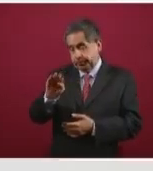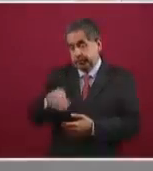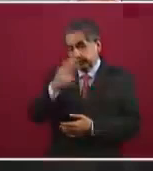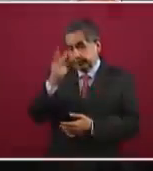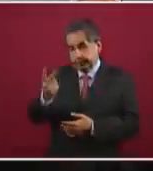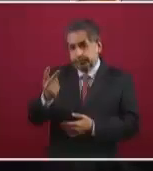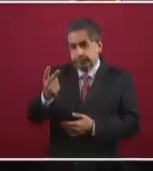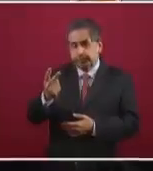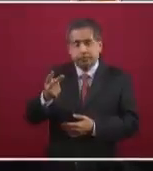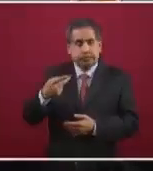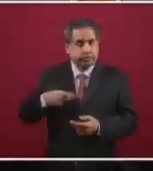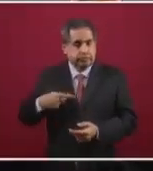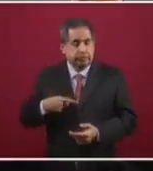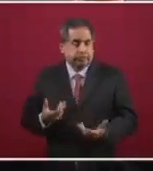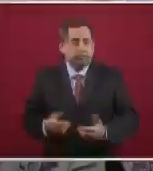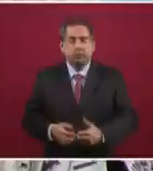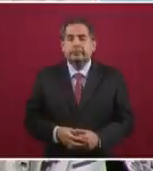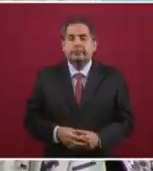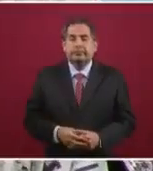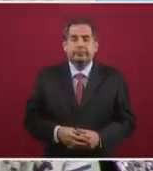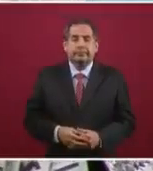3,592 elementos.